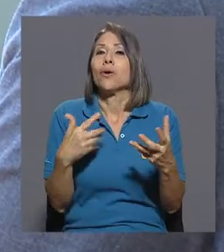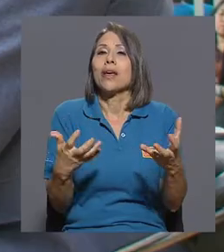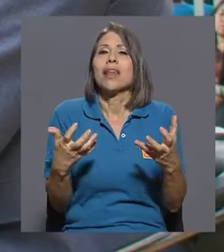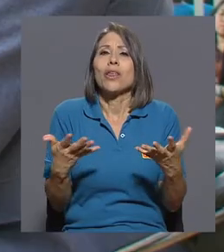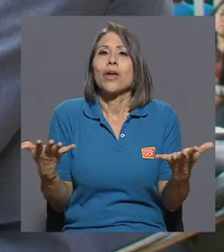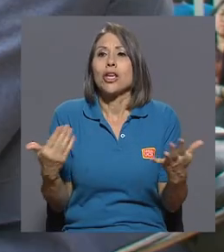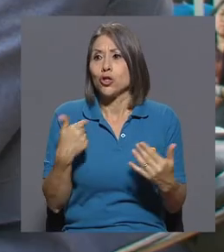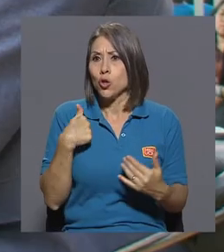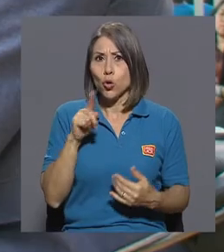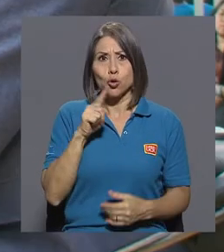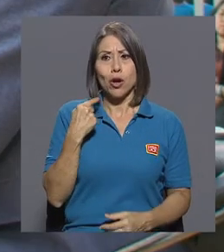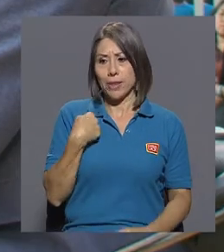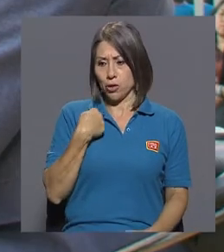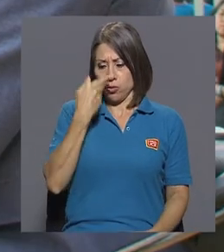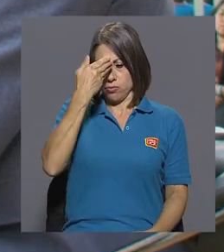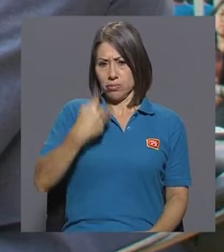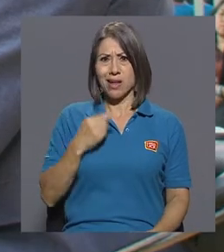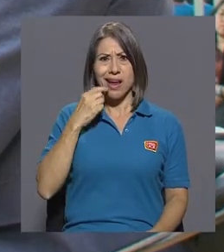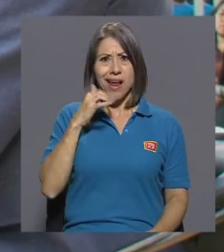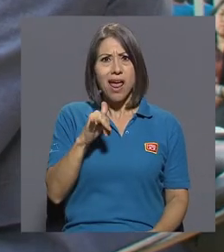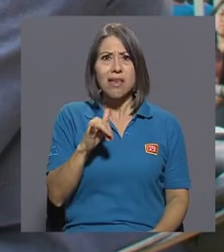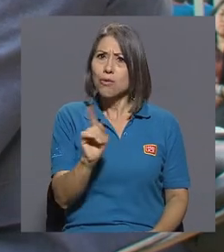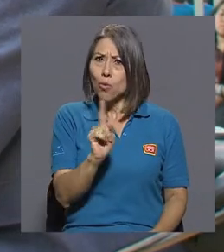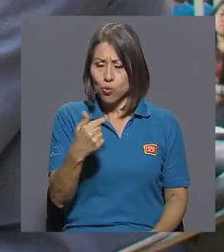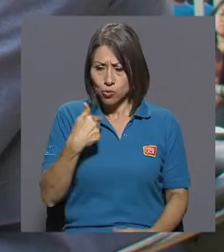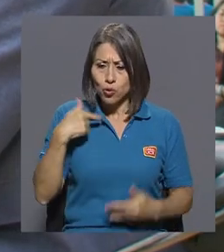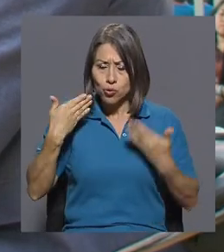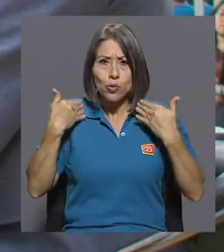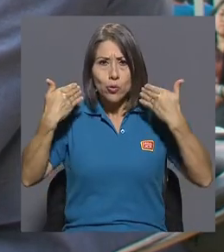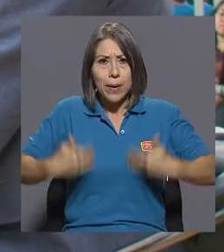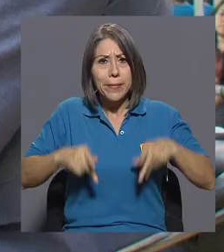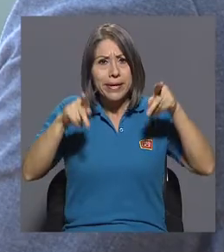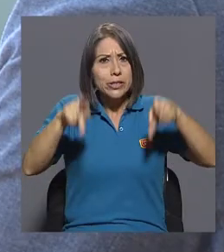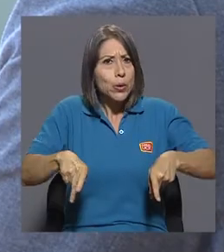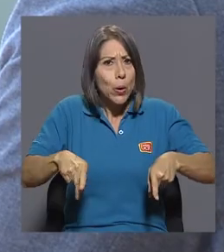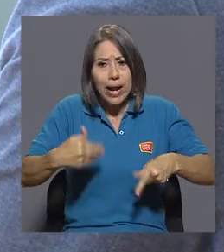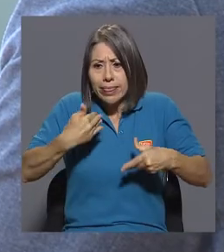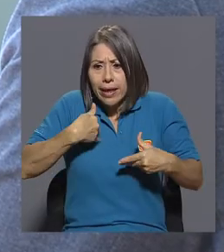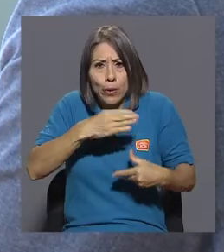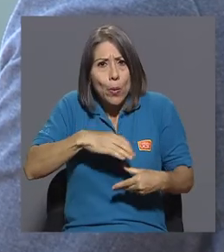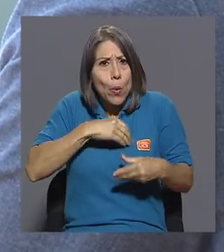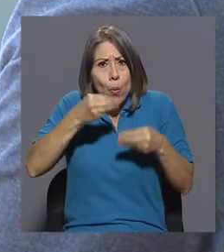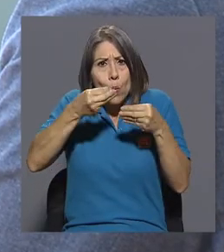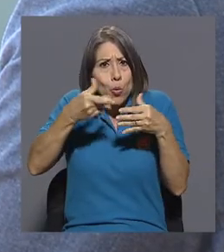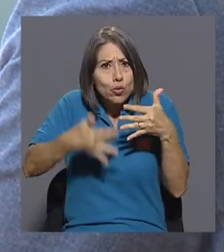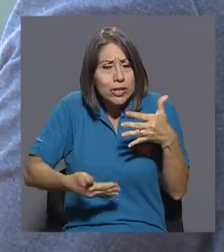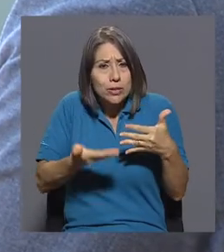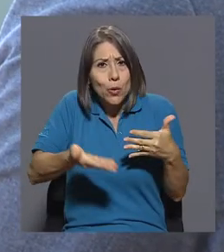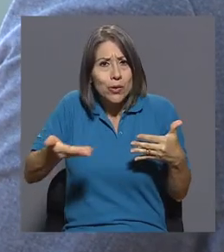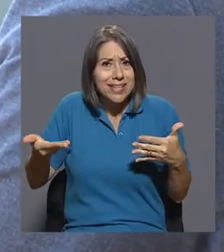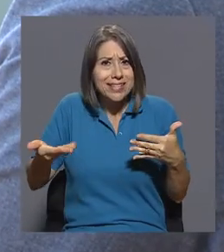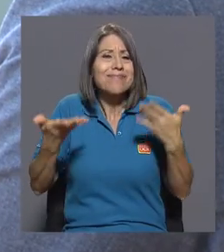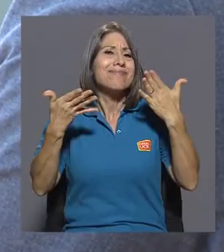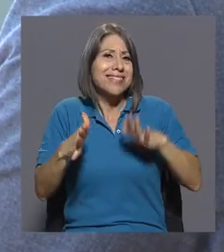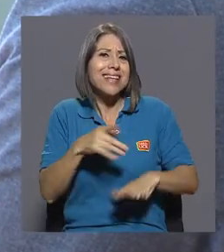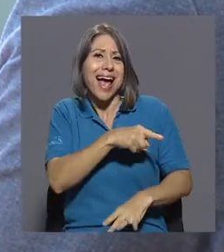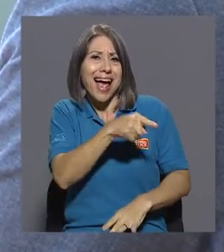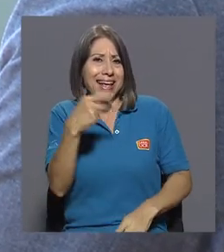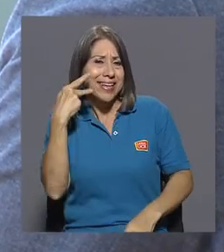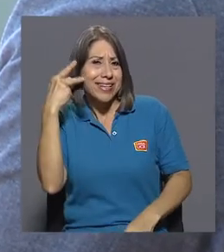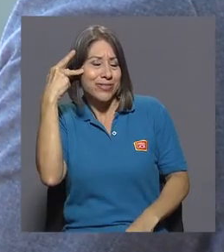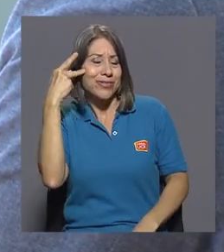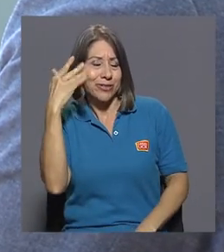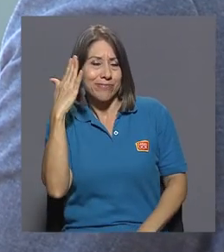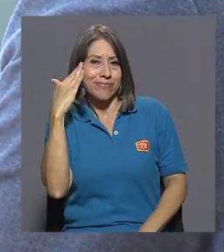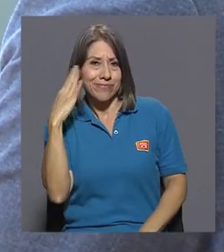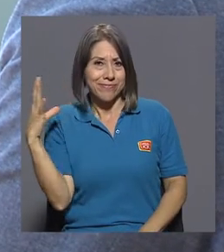o sea, yo soy una persona y tengo muchas otras cosas. Entonces yo creo que ya tuvieron que ver que